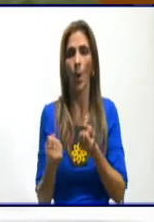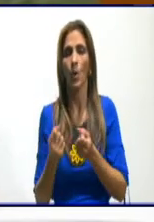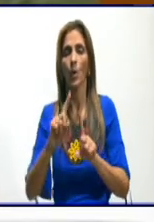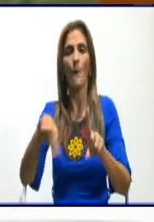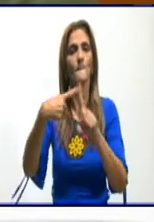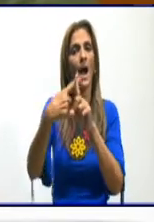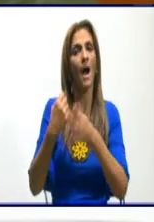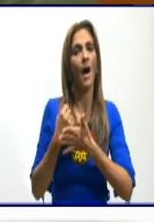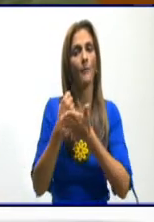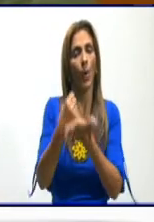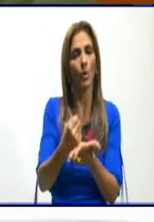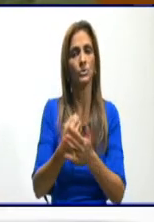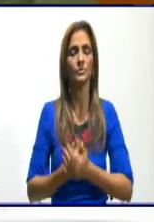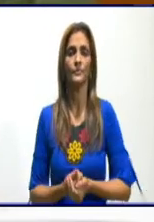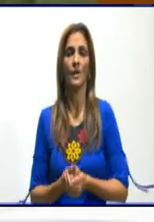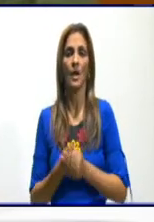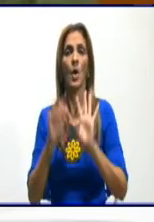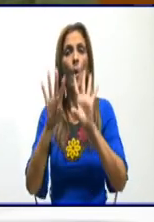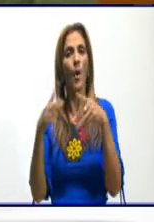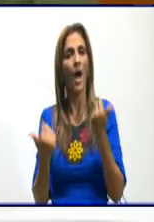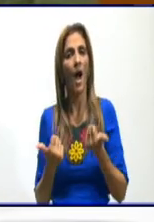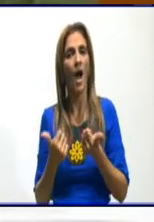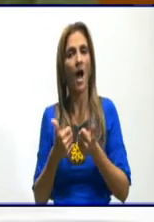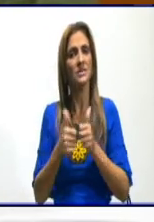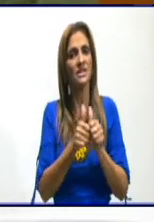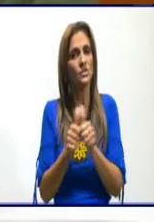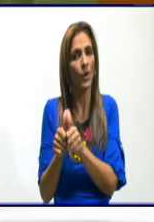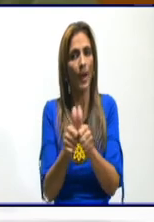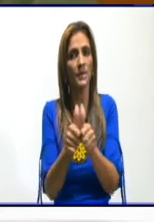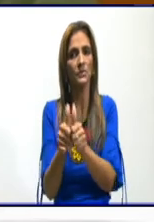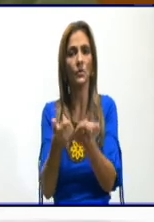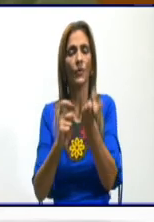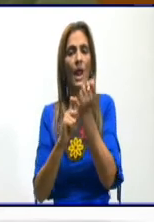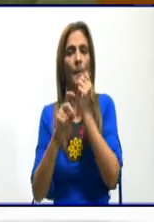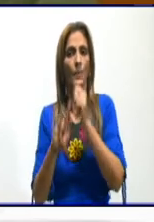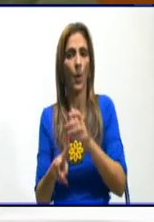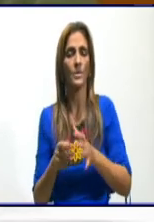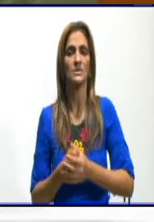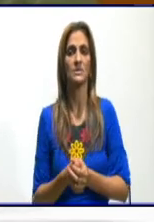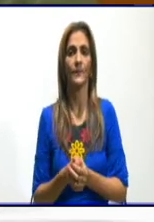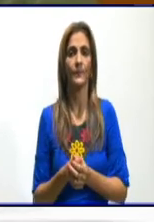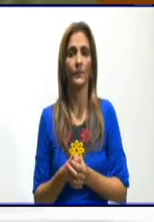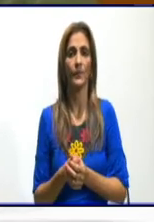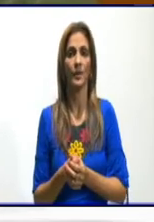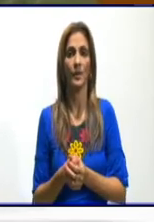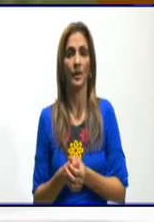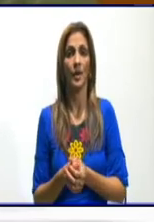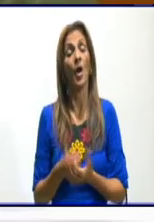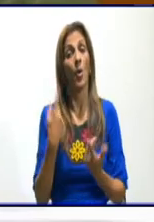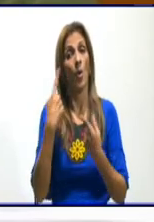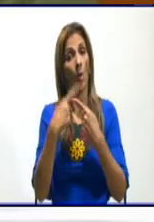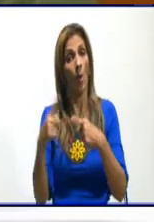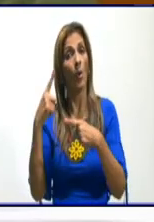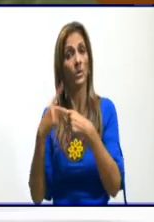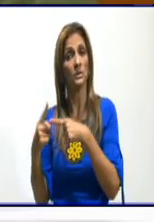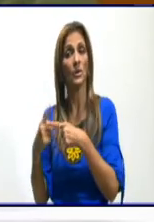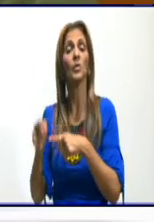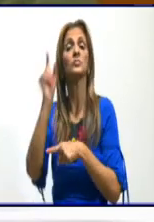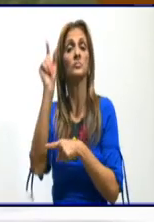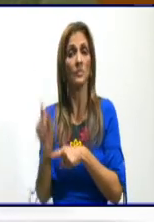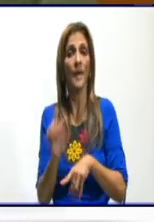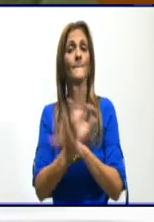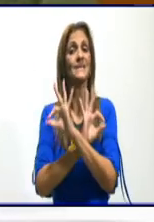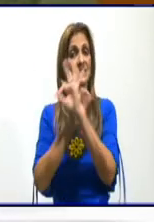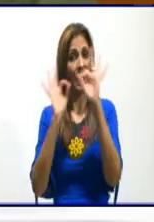acompañamiento de la provincia incluyendo el compañero otro y otro experto que forma parte de los que aquí están en la